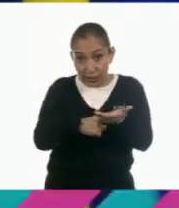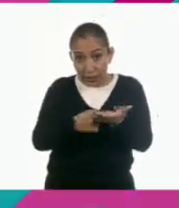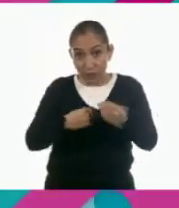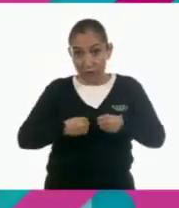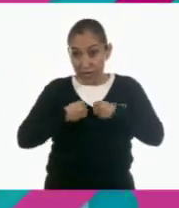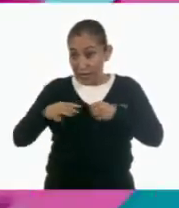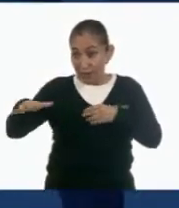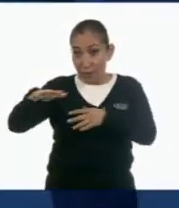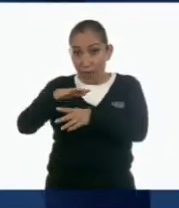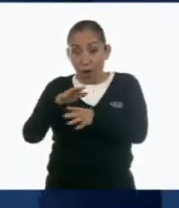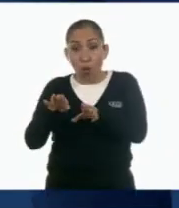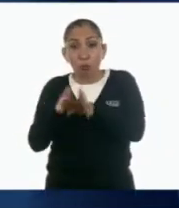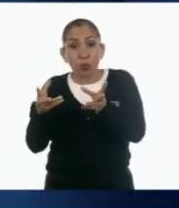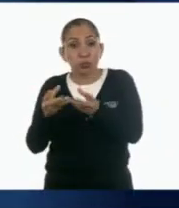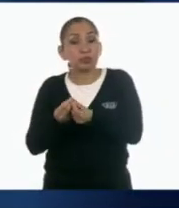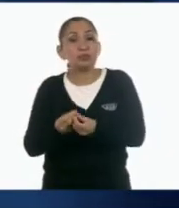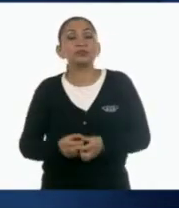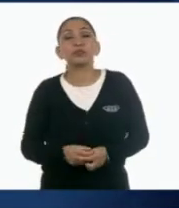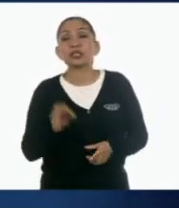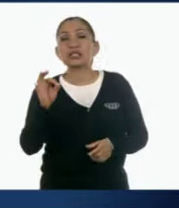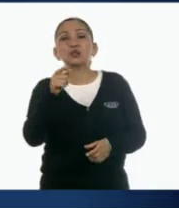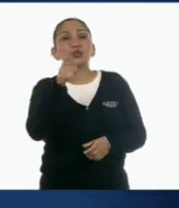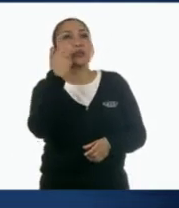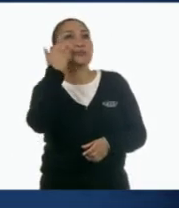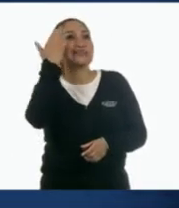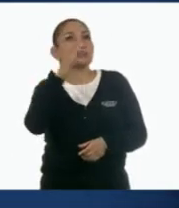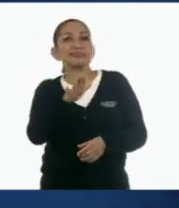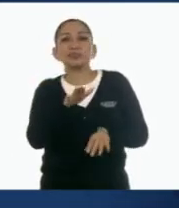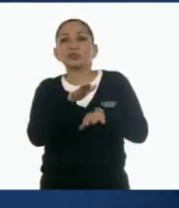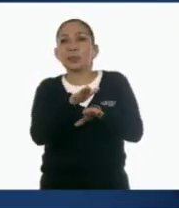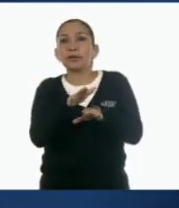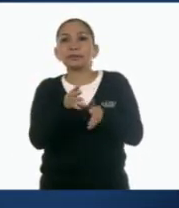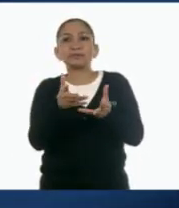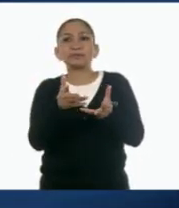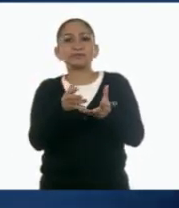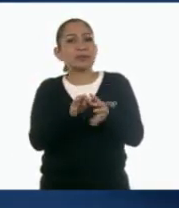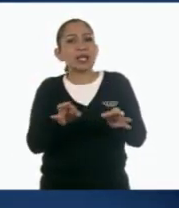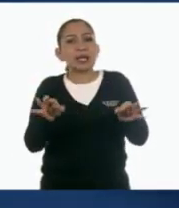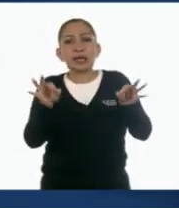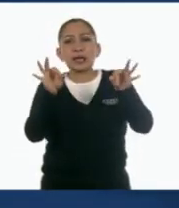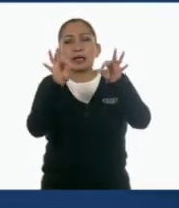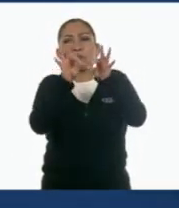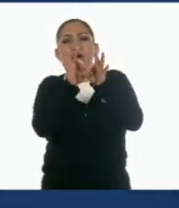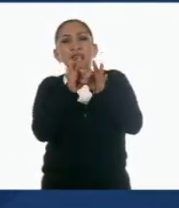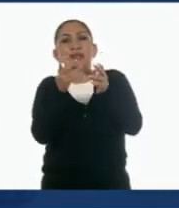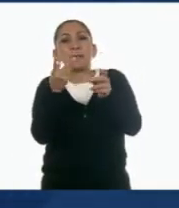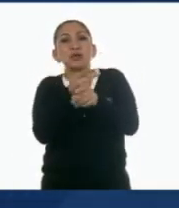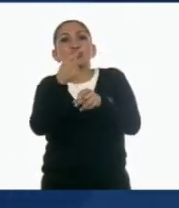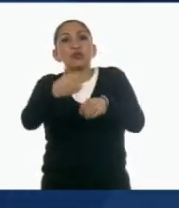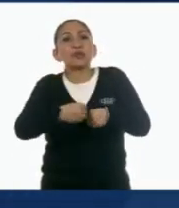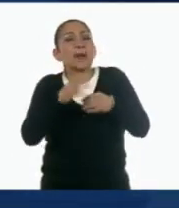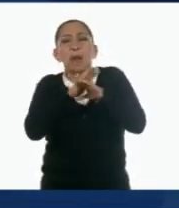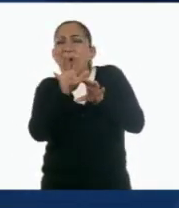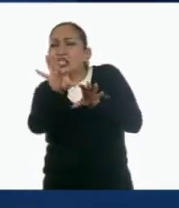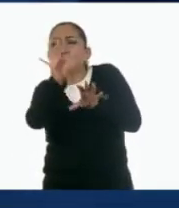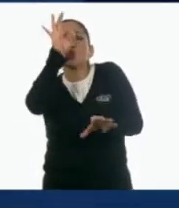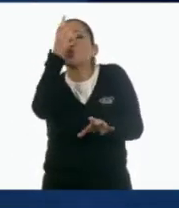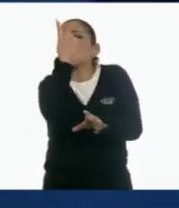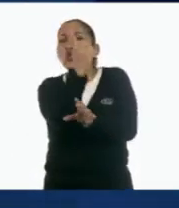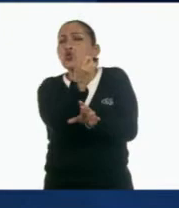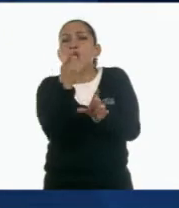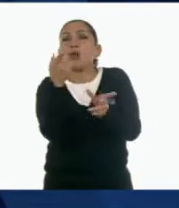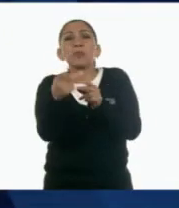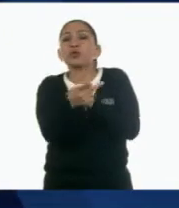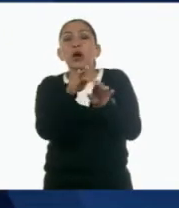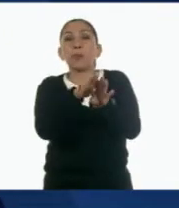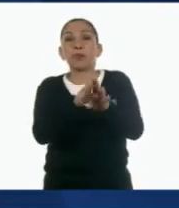vivía. Y si quisiéramos saber sobre lo más importante que ha sucedido en su vida, ¿cómo plantearías esa